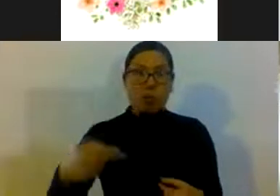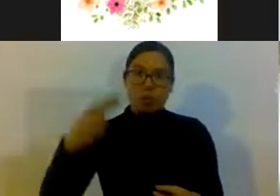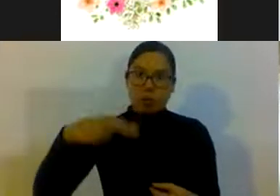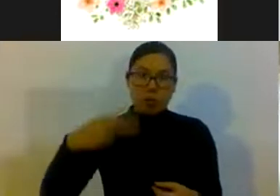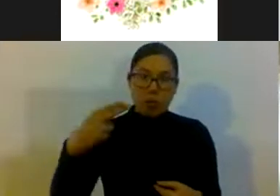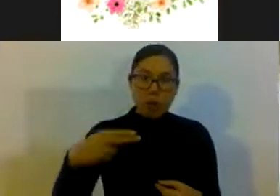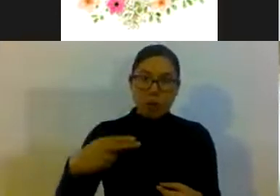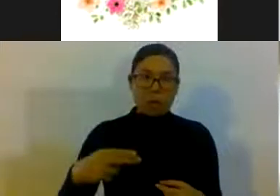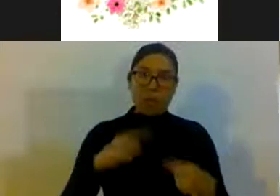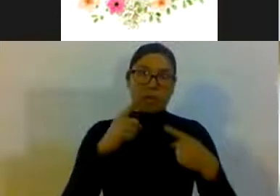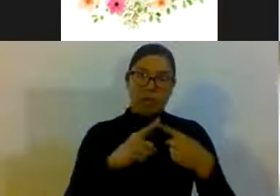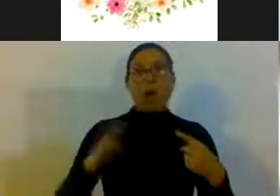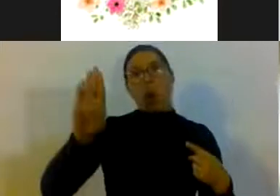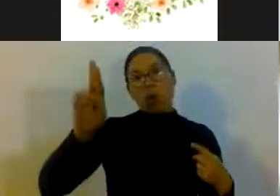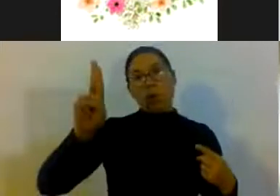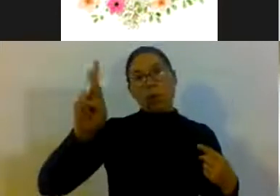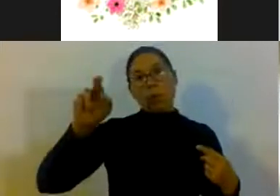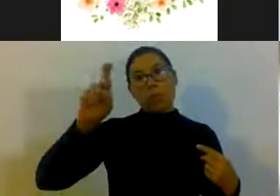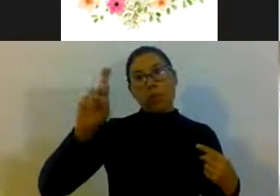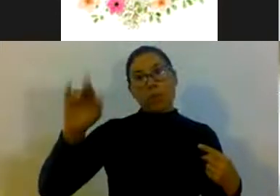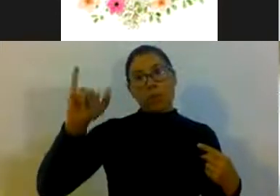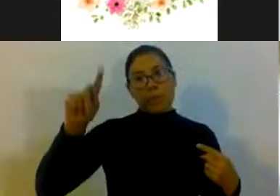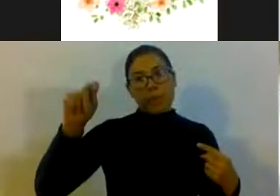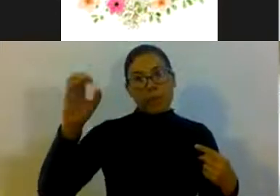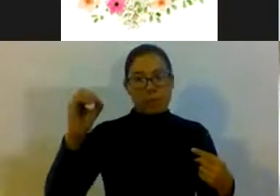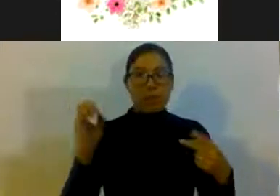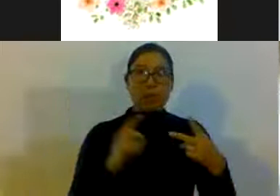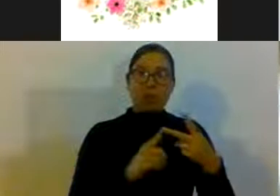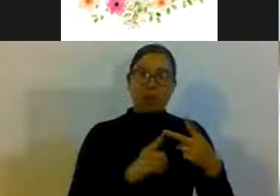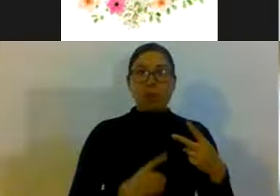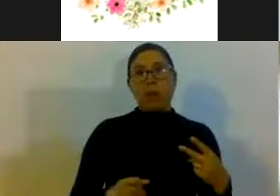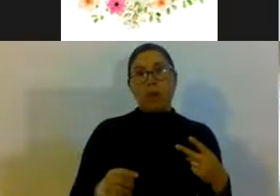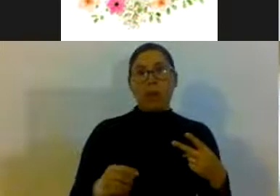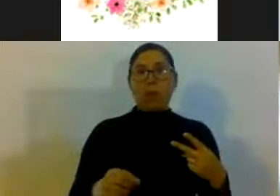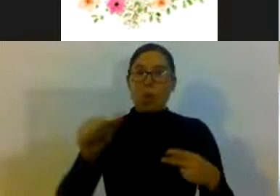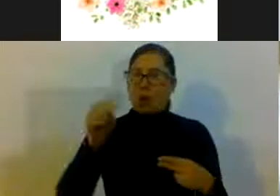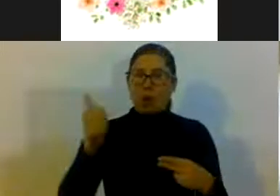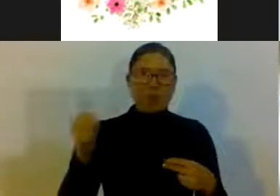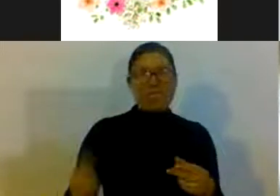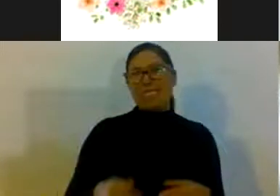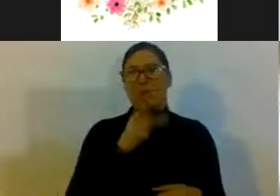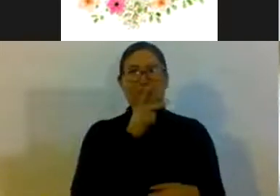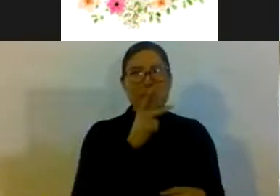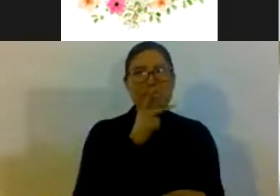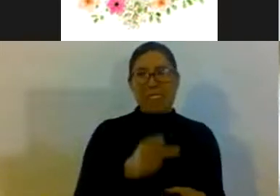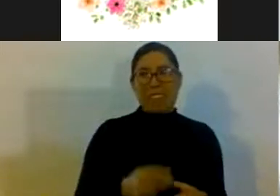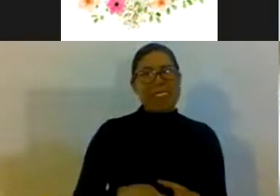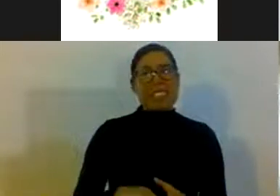con palabras como son en realidad, ¿verdad? Las palabras correctas.